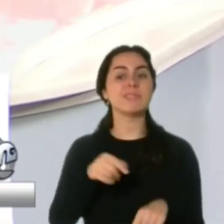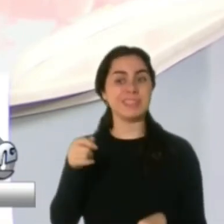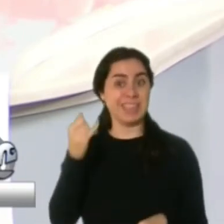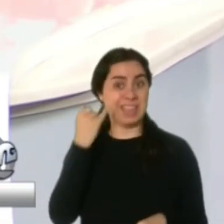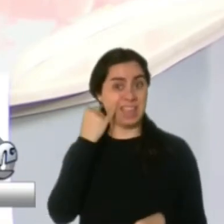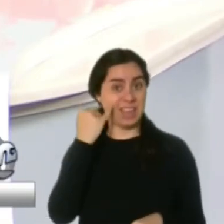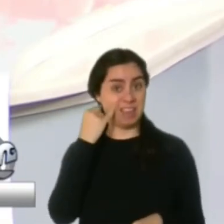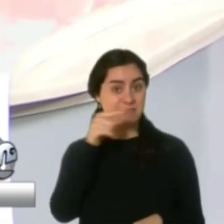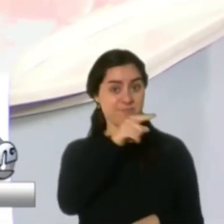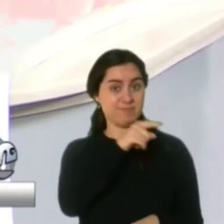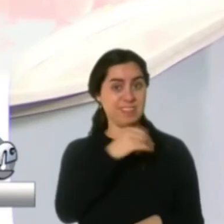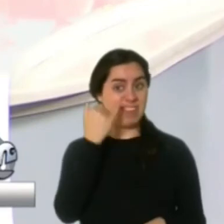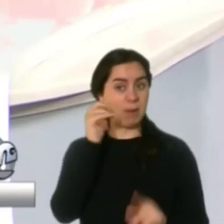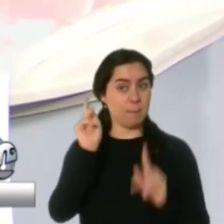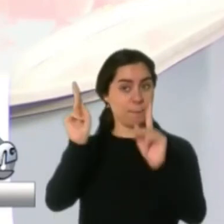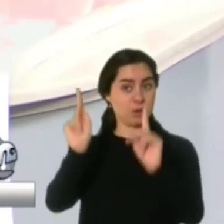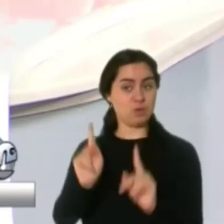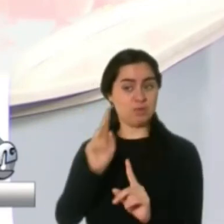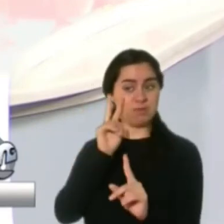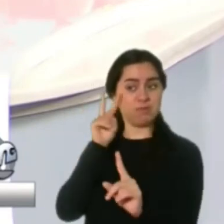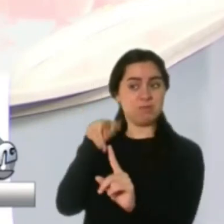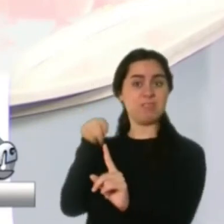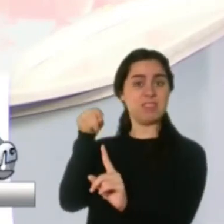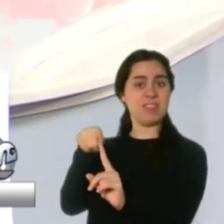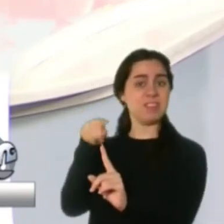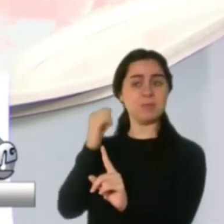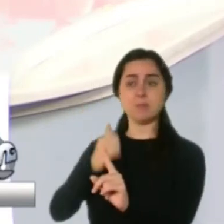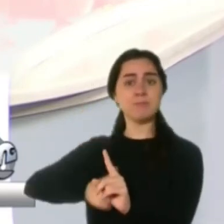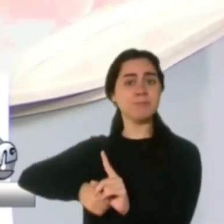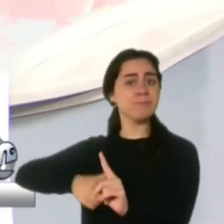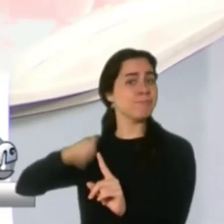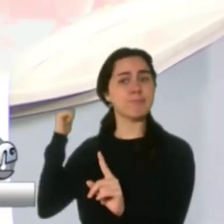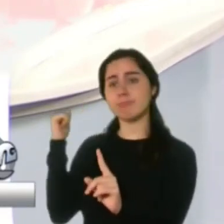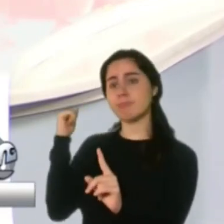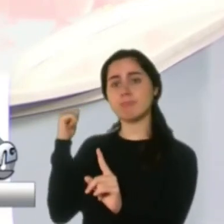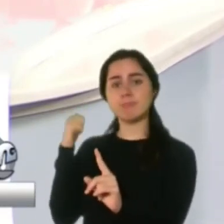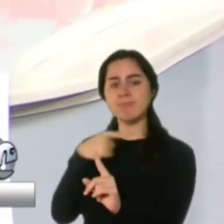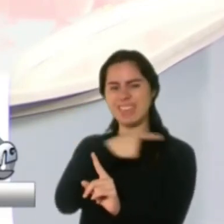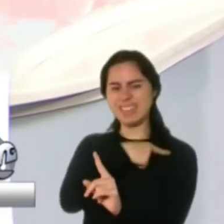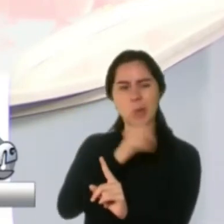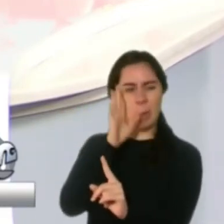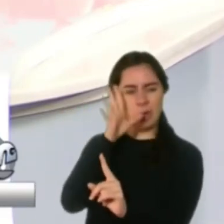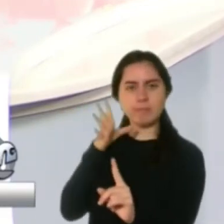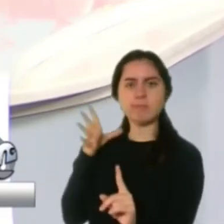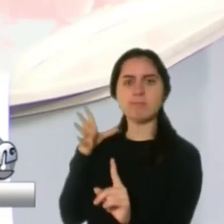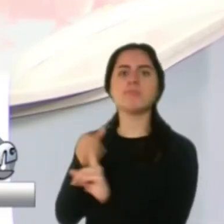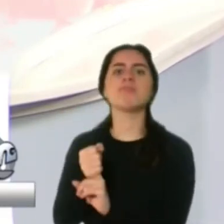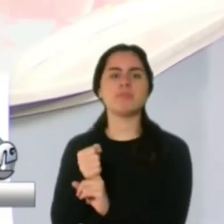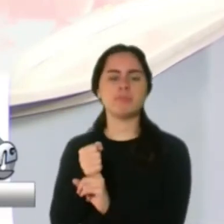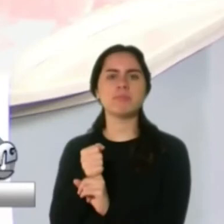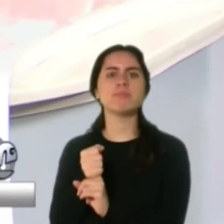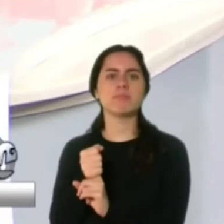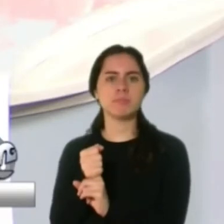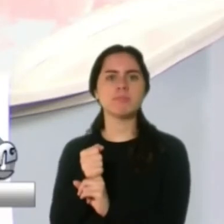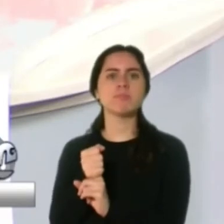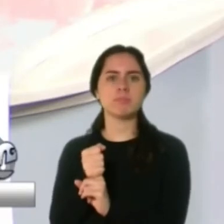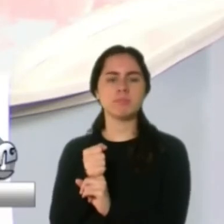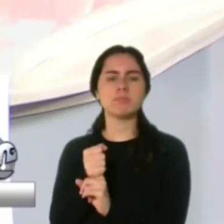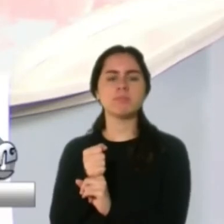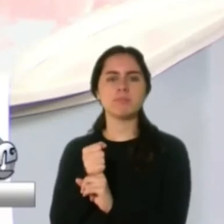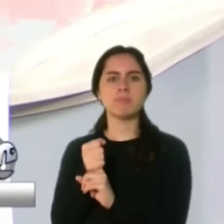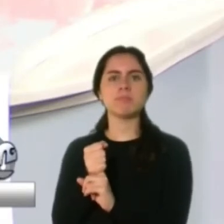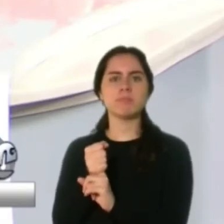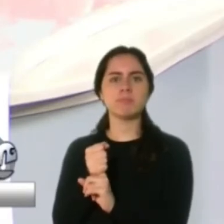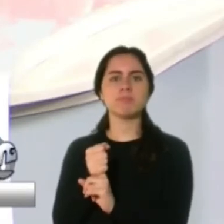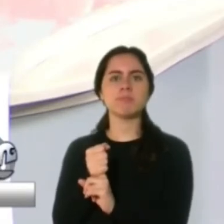importante con toda persona que de alguna manera no responda a estas órdenes ejecutivas, y especialmente se